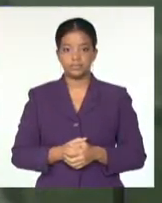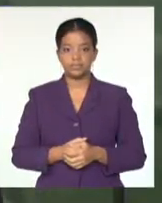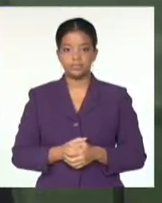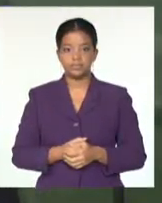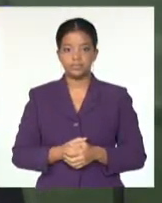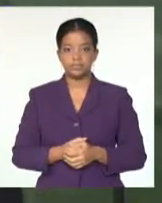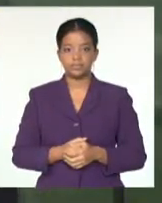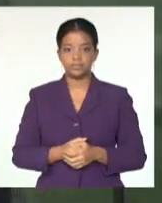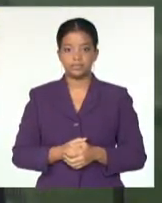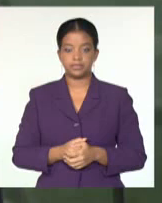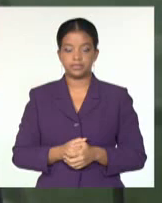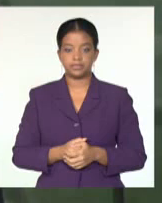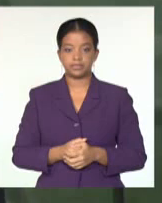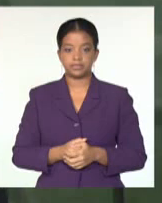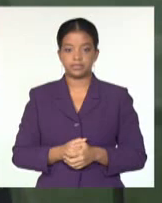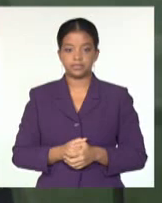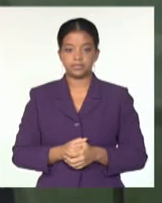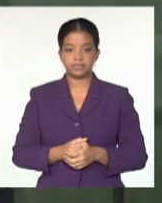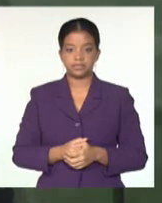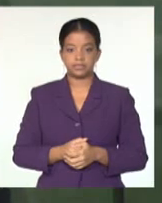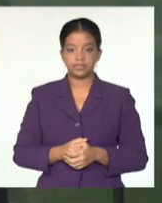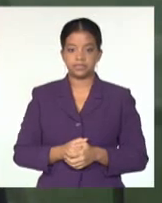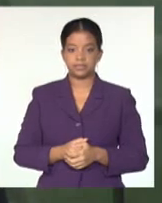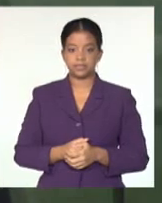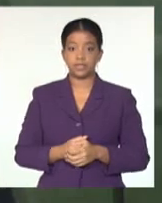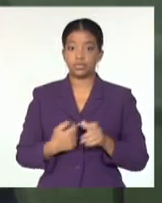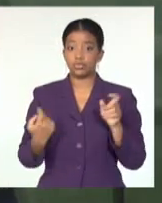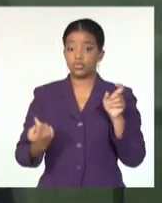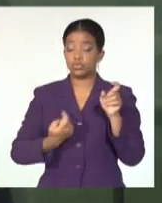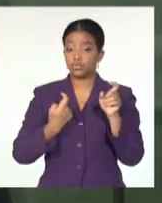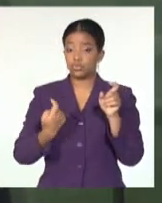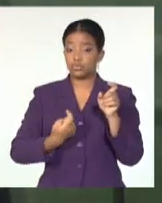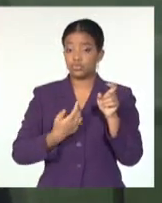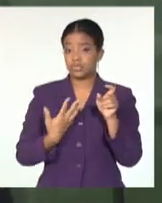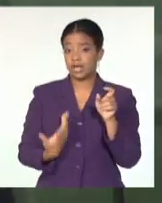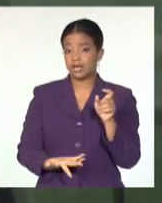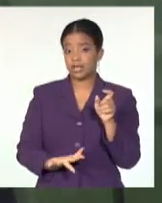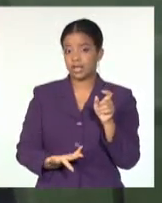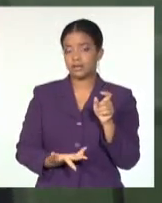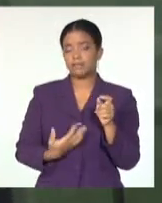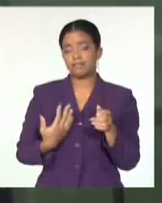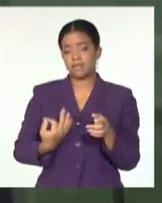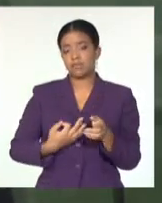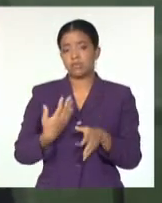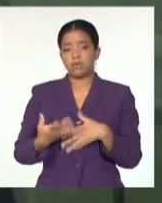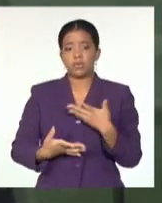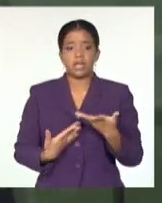para dotarlos de valor añadido y luchar así contra penurias y hambrunas.